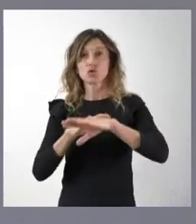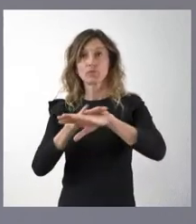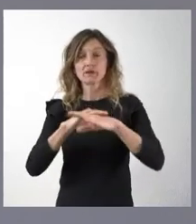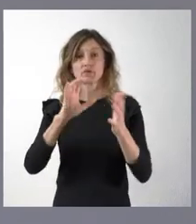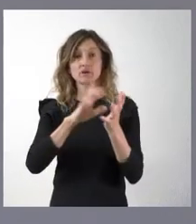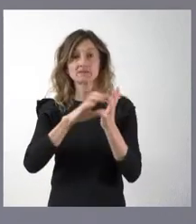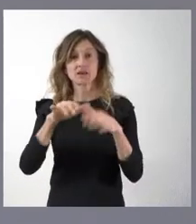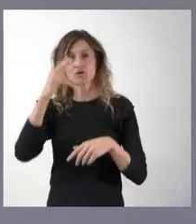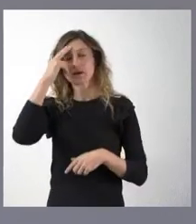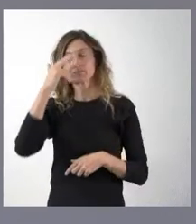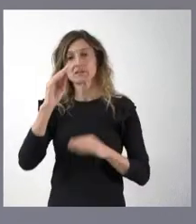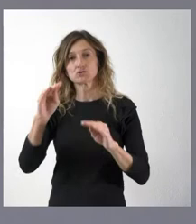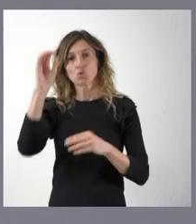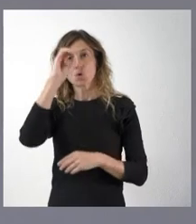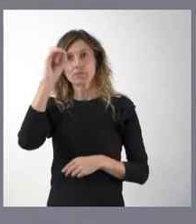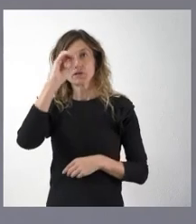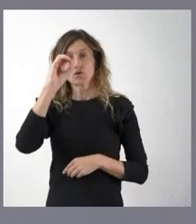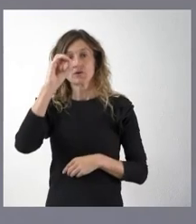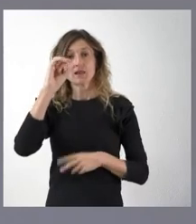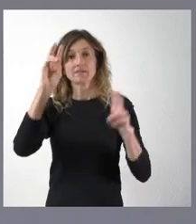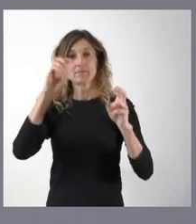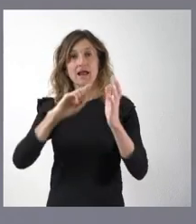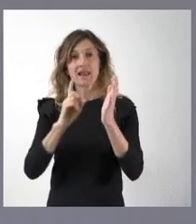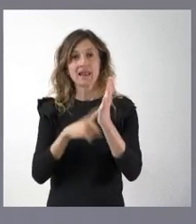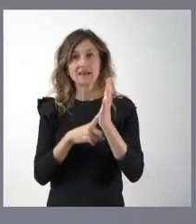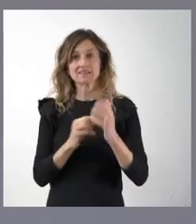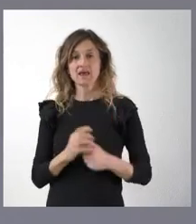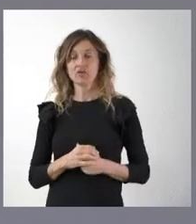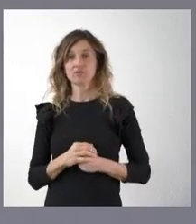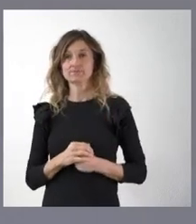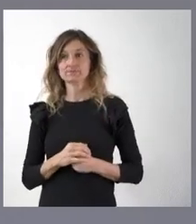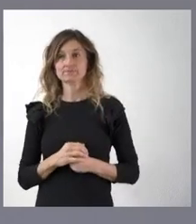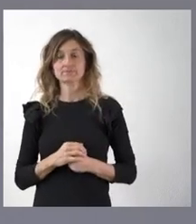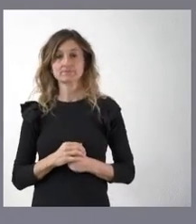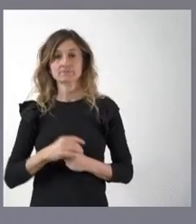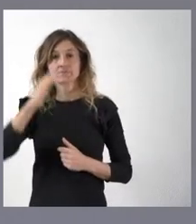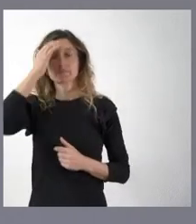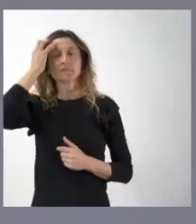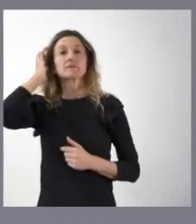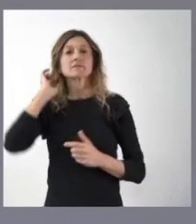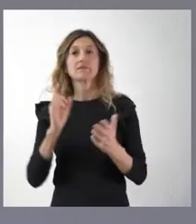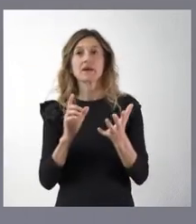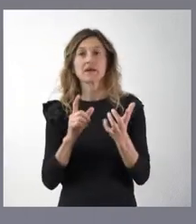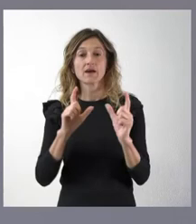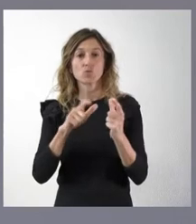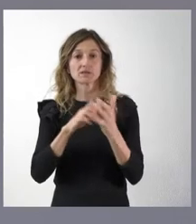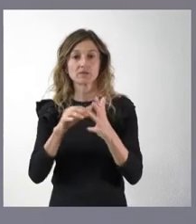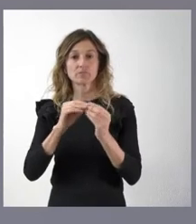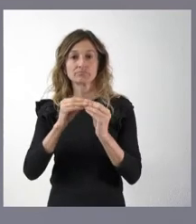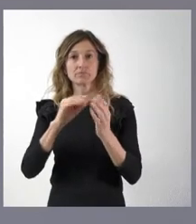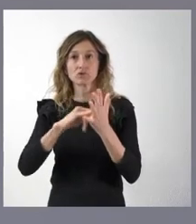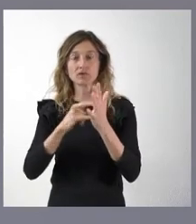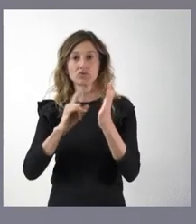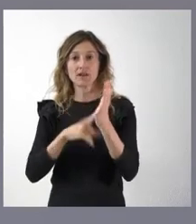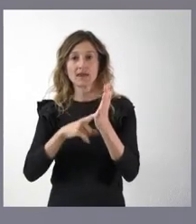Castilla y león respetar lo que diga el legislativo que es quien legisla la iniciativa de la junta de casting está hecha que es elaborar un proyecto de ley